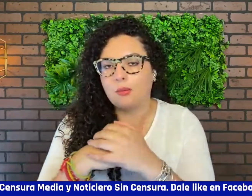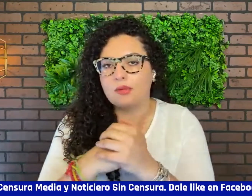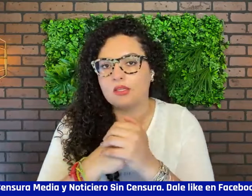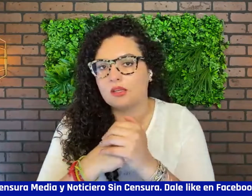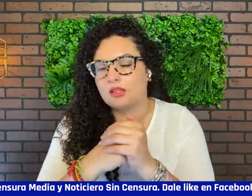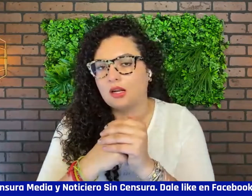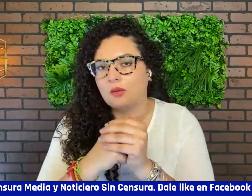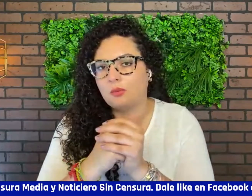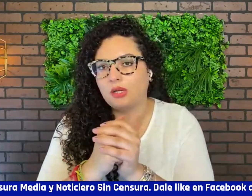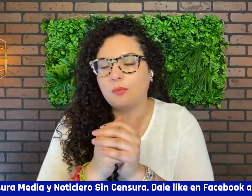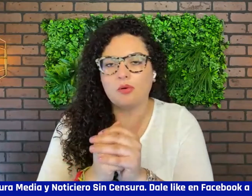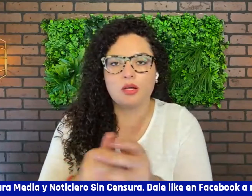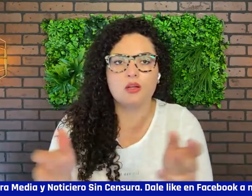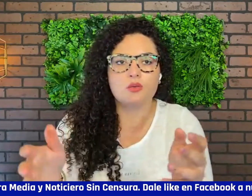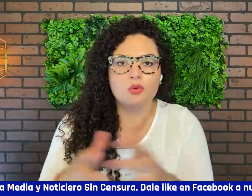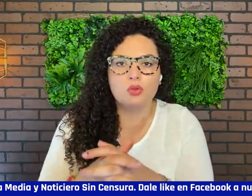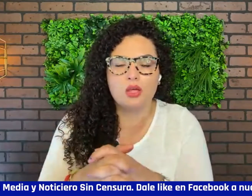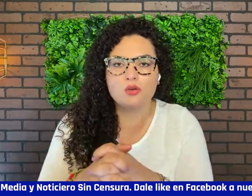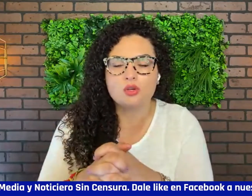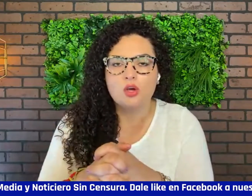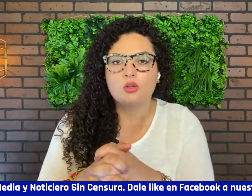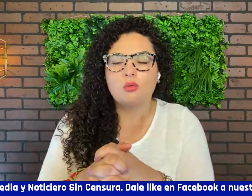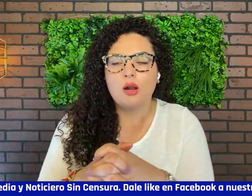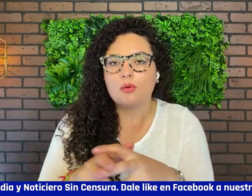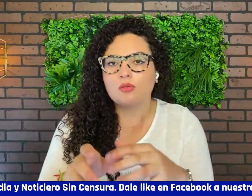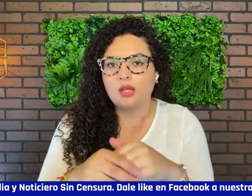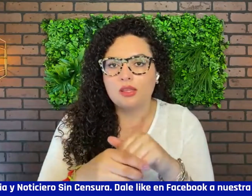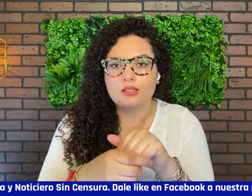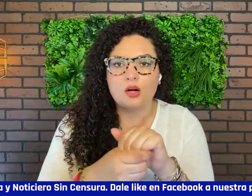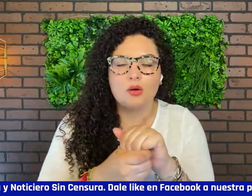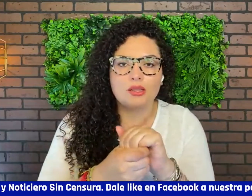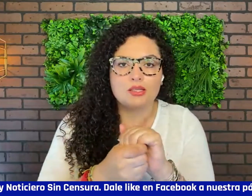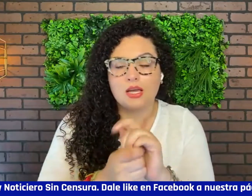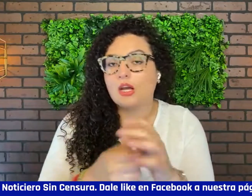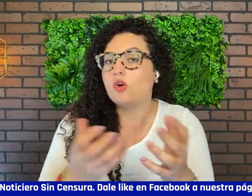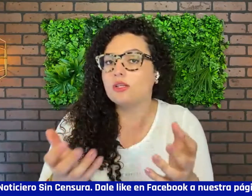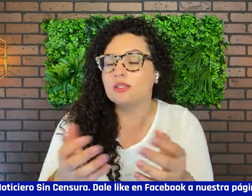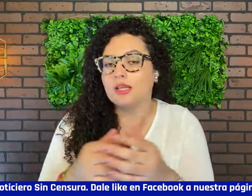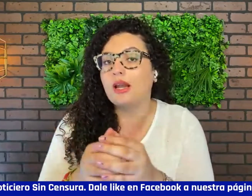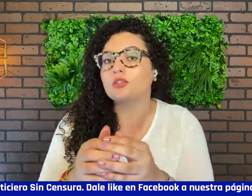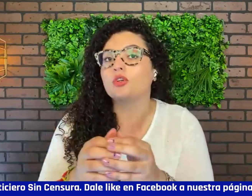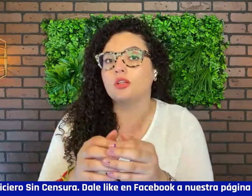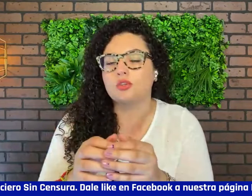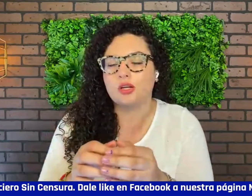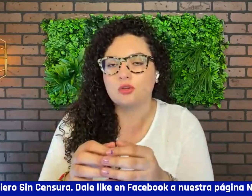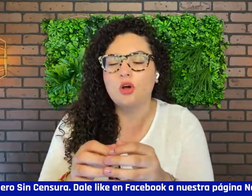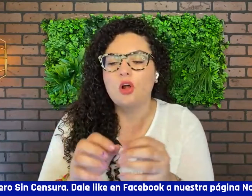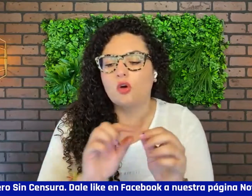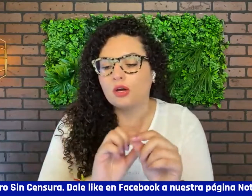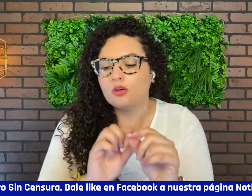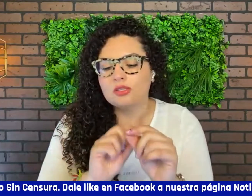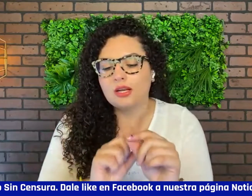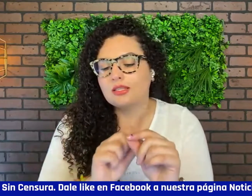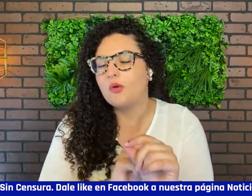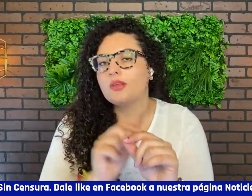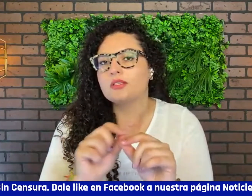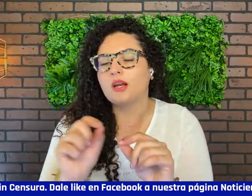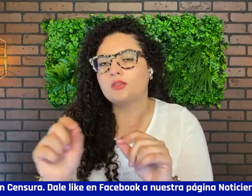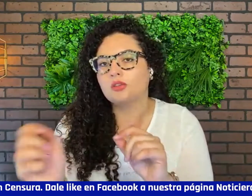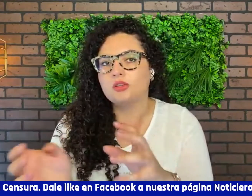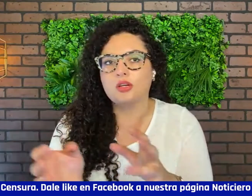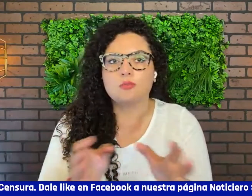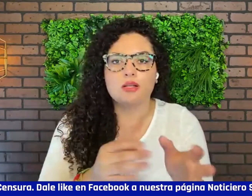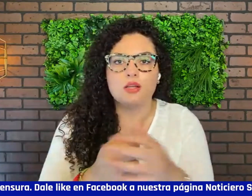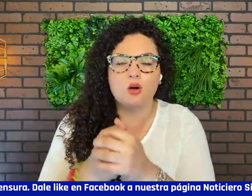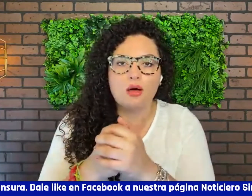el ahora presidente de la República, porque ninguno de ellos tuvo la voluntad de hacerlo antes, ya que no existían las condiciones, ¿no? Lo que nos dicen es que no existían